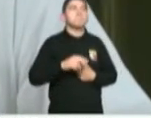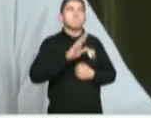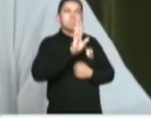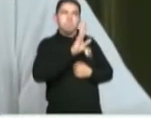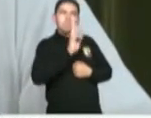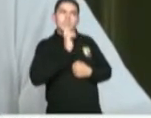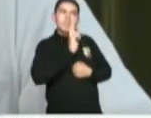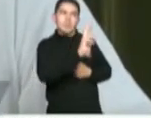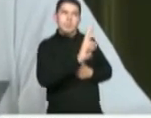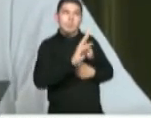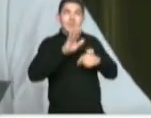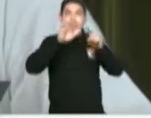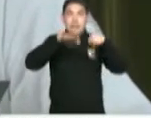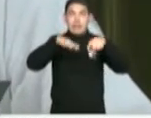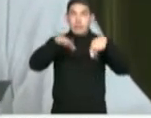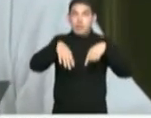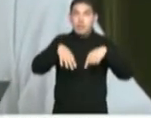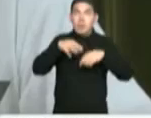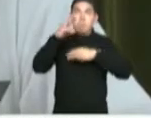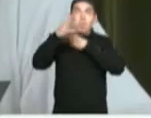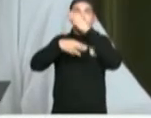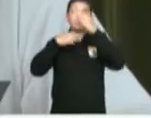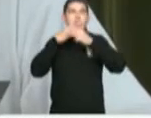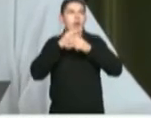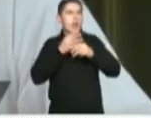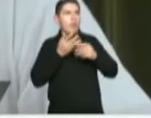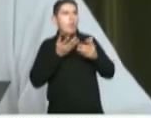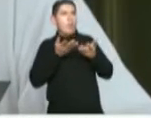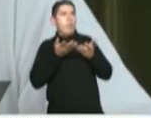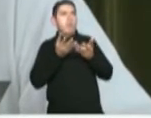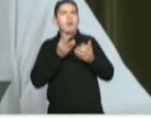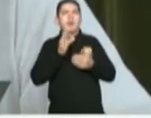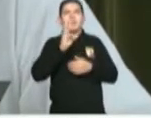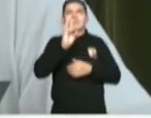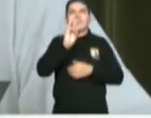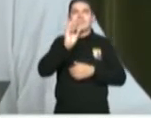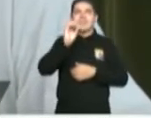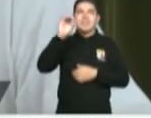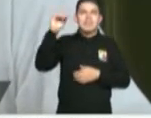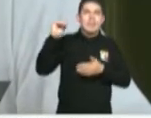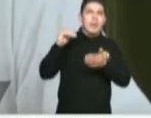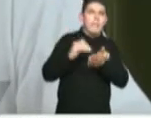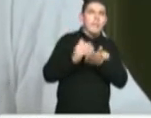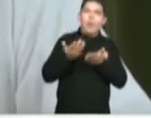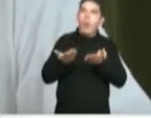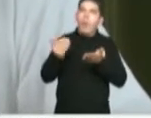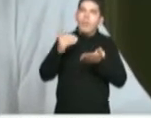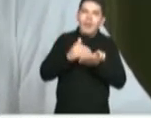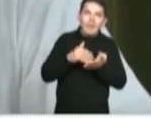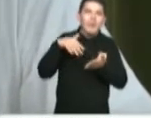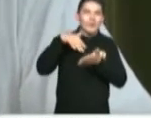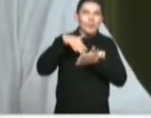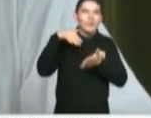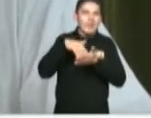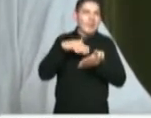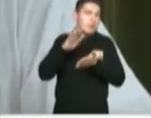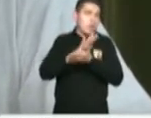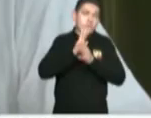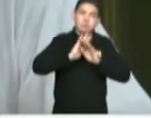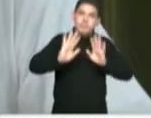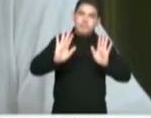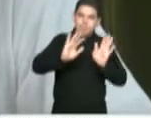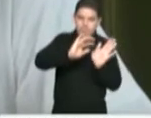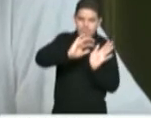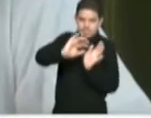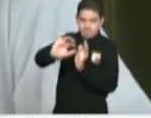en seis meses sorprende al mundo en 80 días' ya tenemos 60 mil chicos que habían perdido su escuela de nuevo en clase se está trabajando en todos los